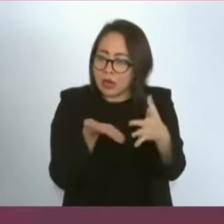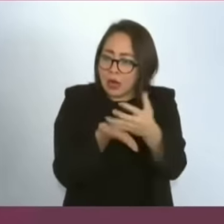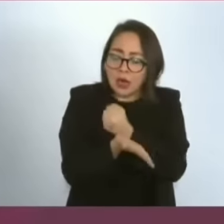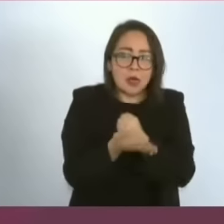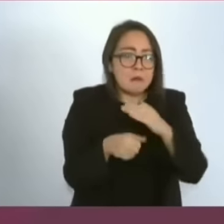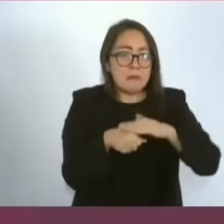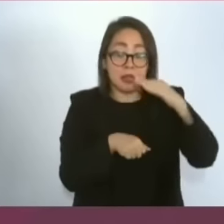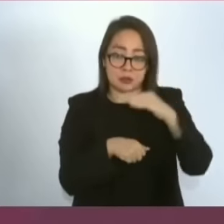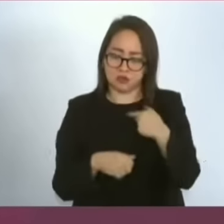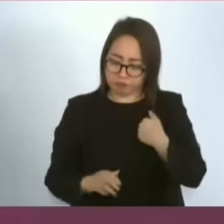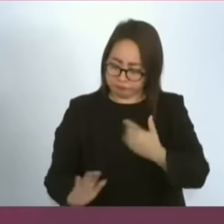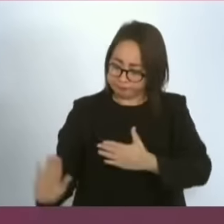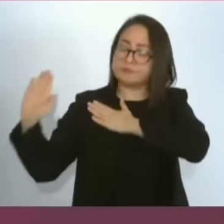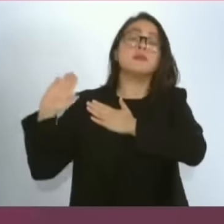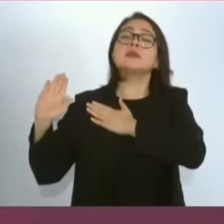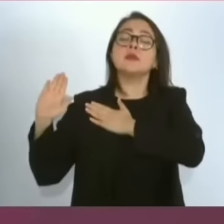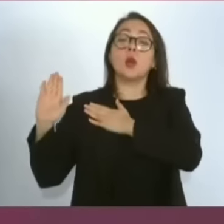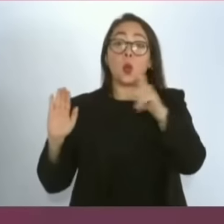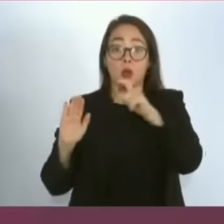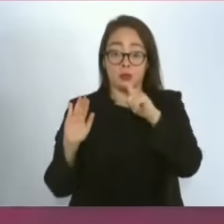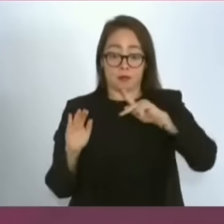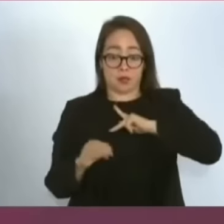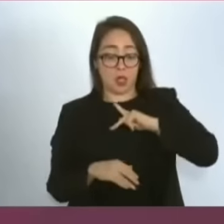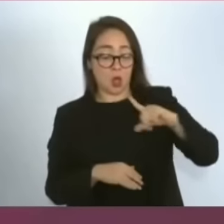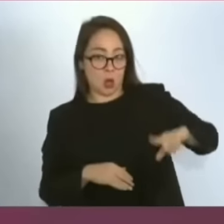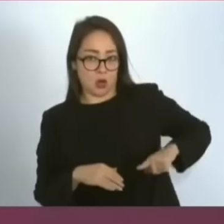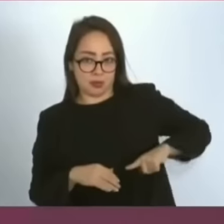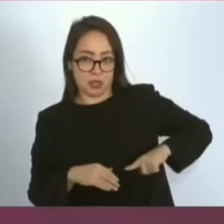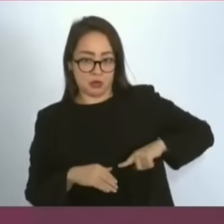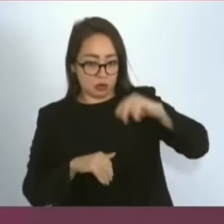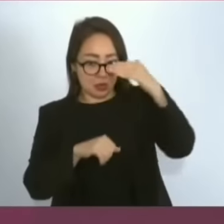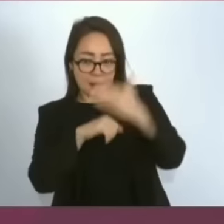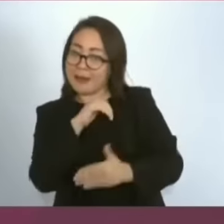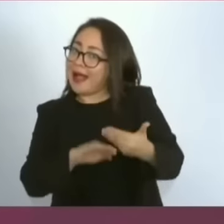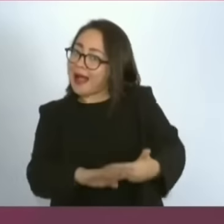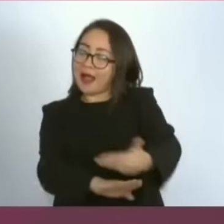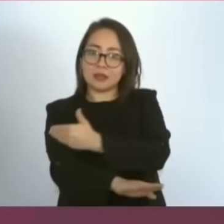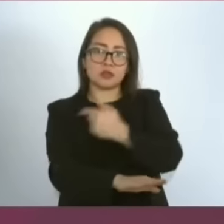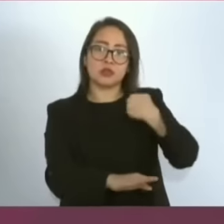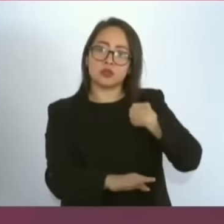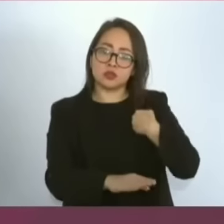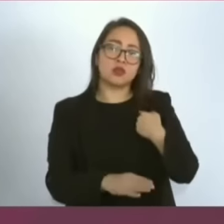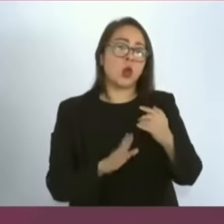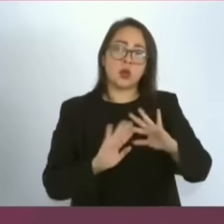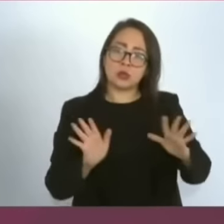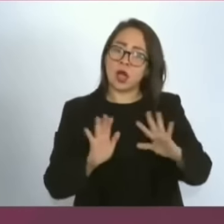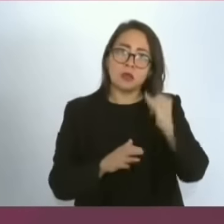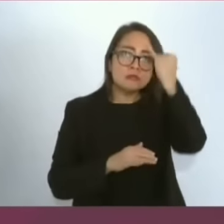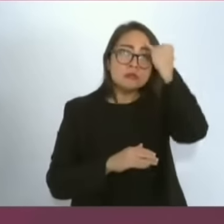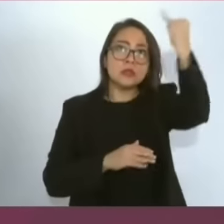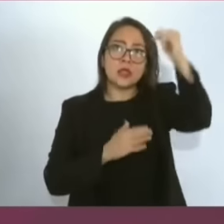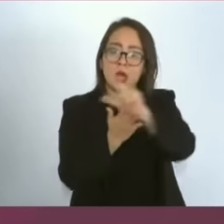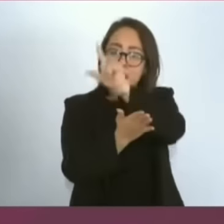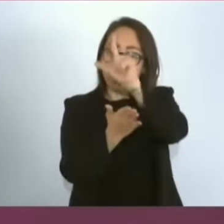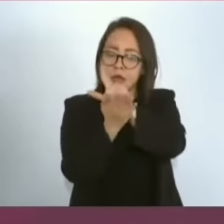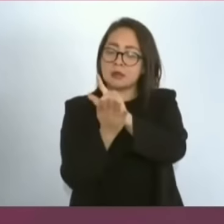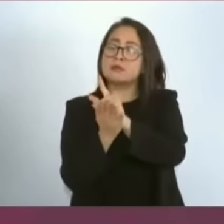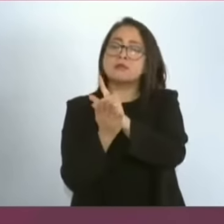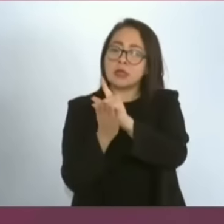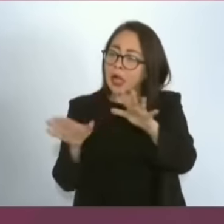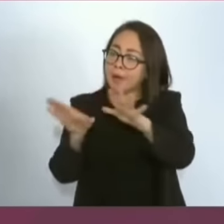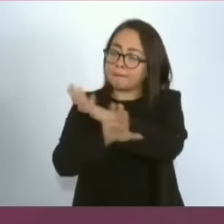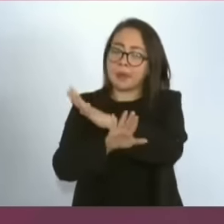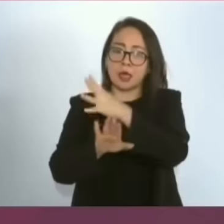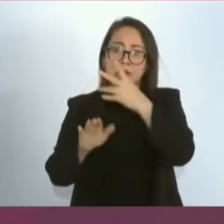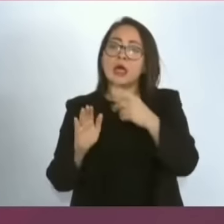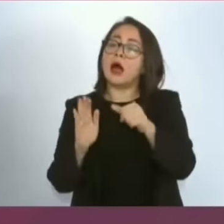que yo termine mi mandato voy a enviar una iniciativa de reforma al artículo